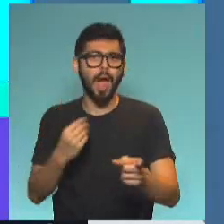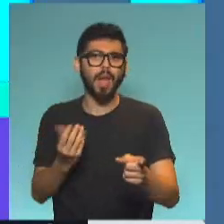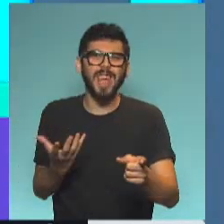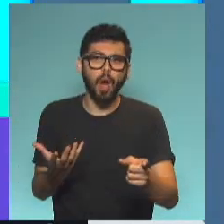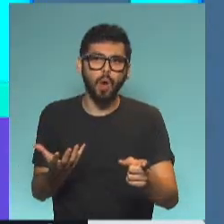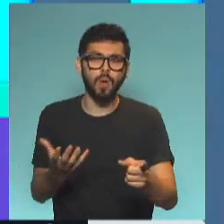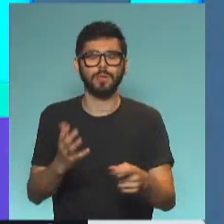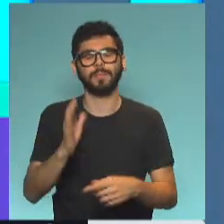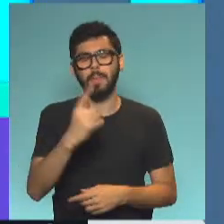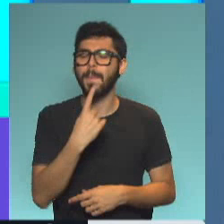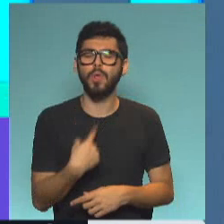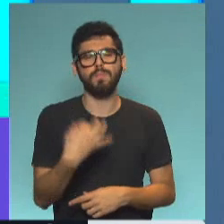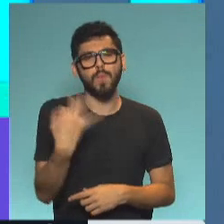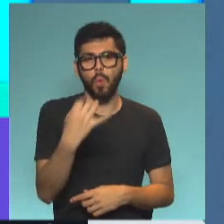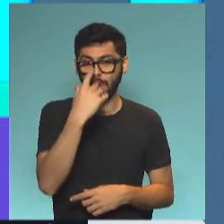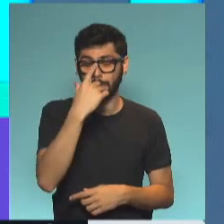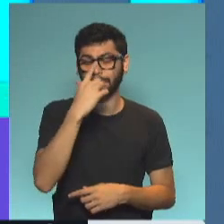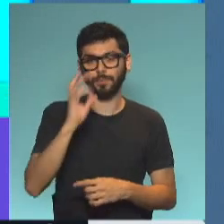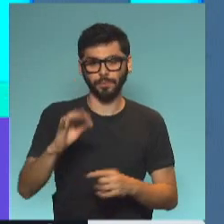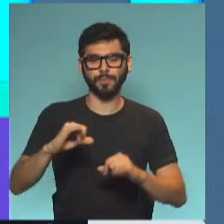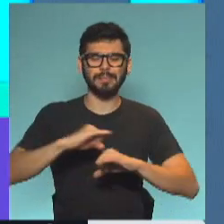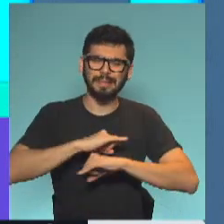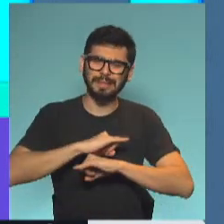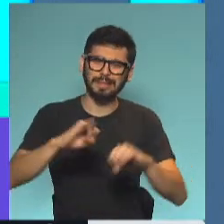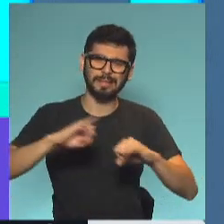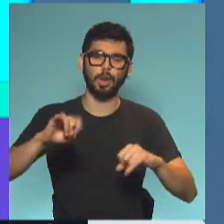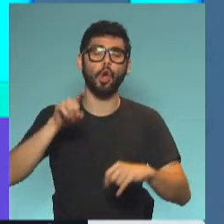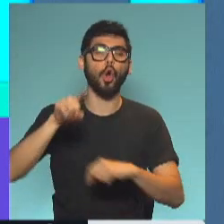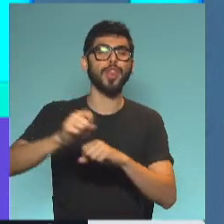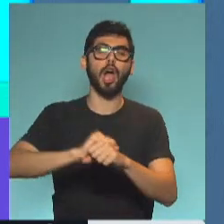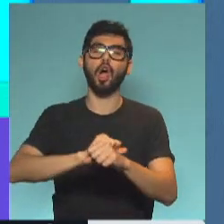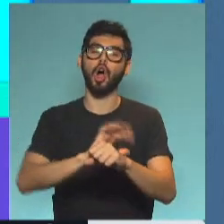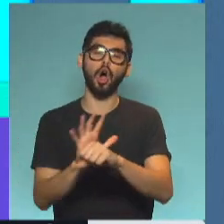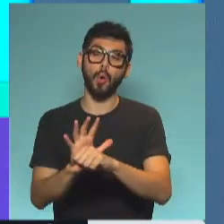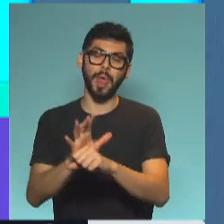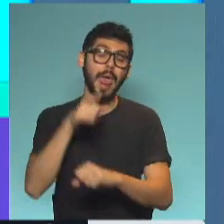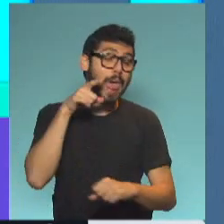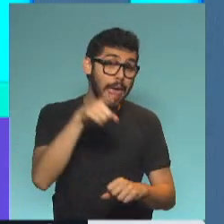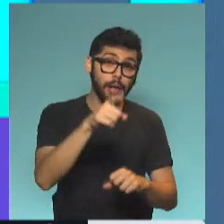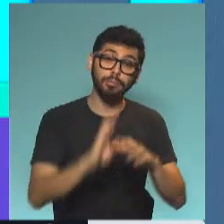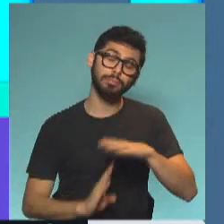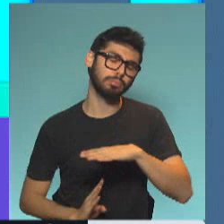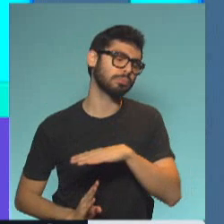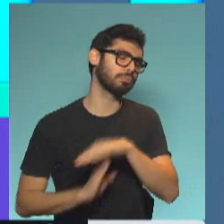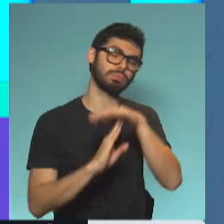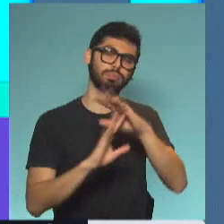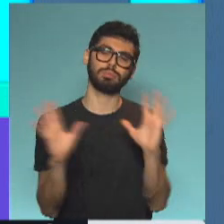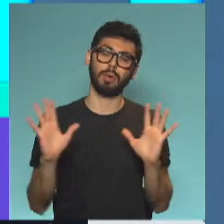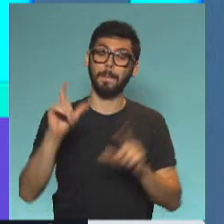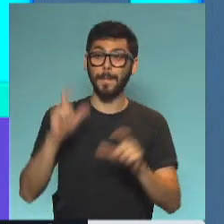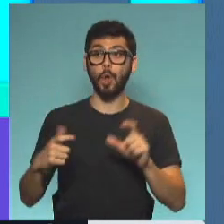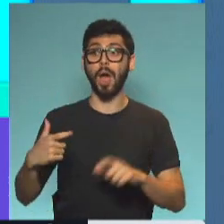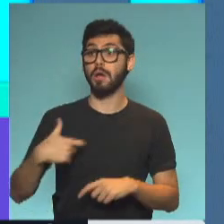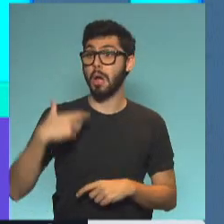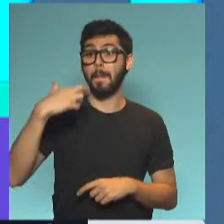pregunta nosotros la campaña nacional contra el boi 19 sin duda alguna es la prioridad absoluta para los afiliados de pami